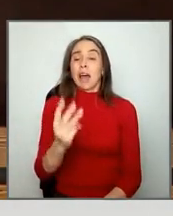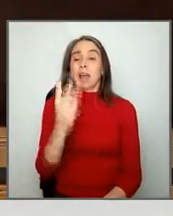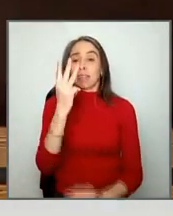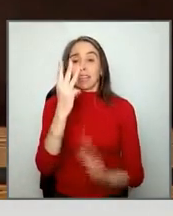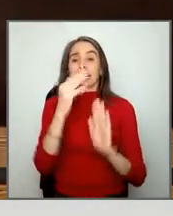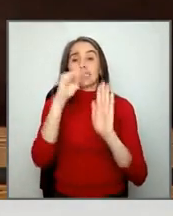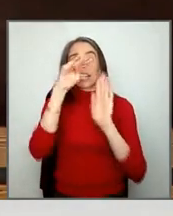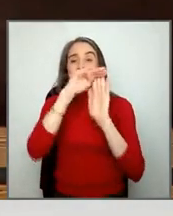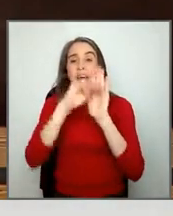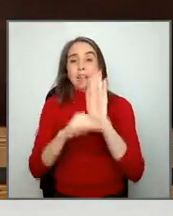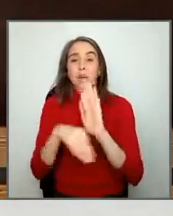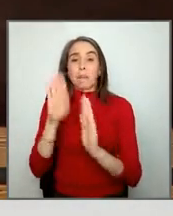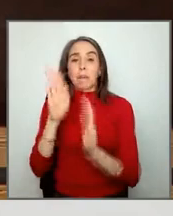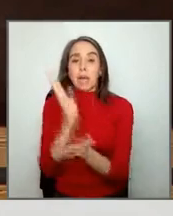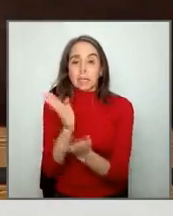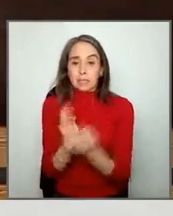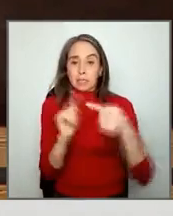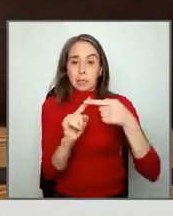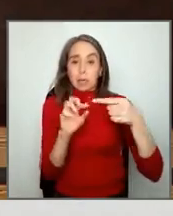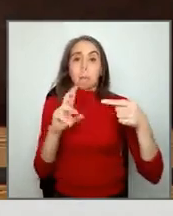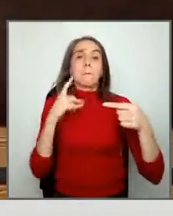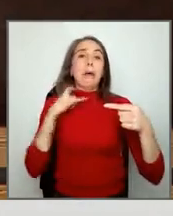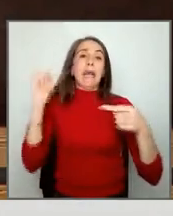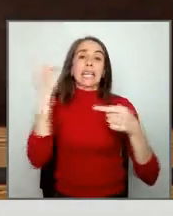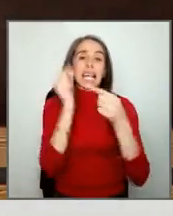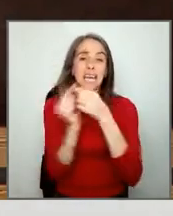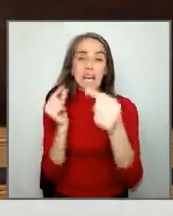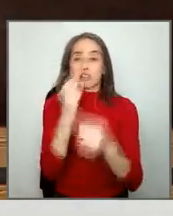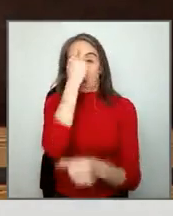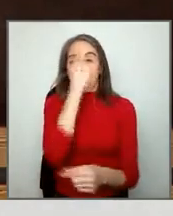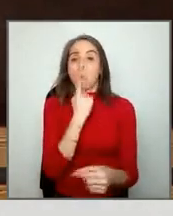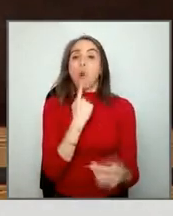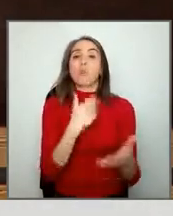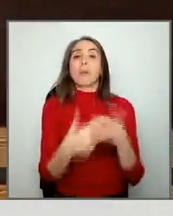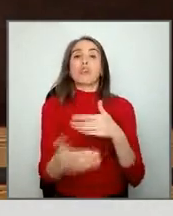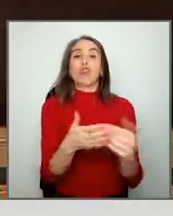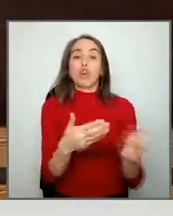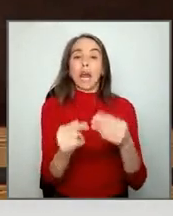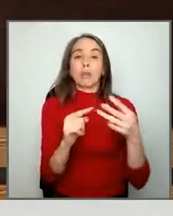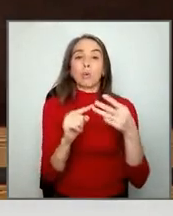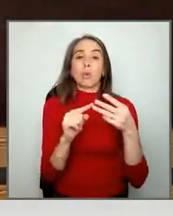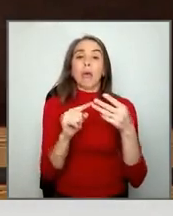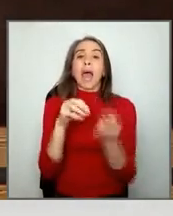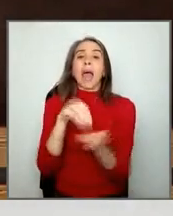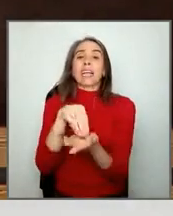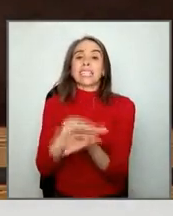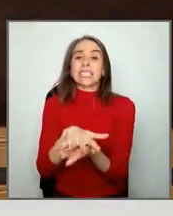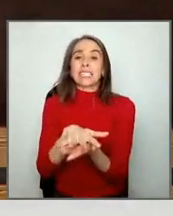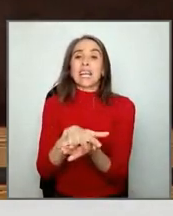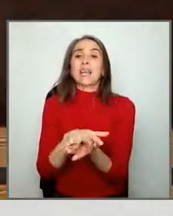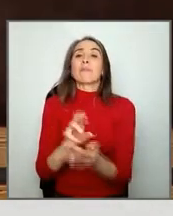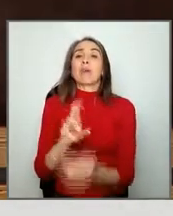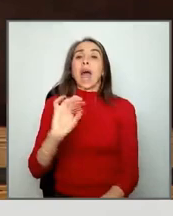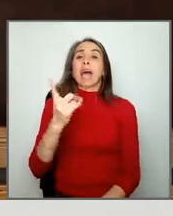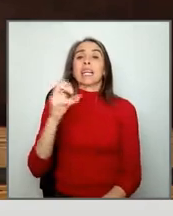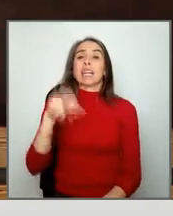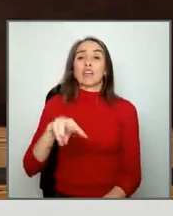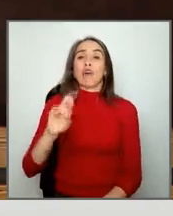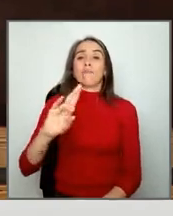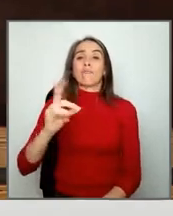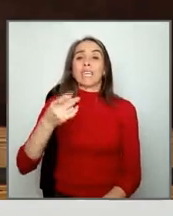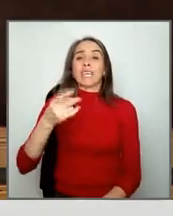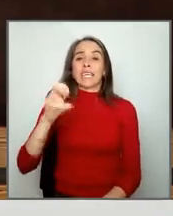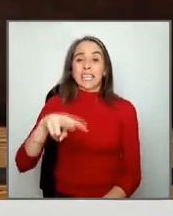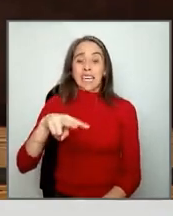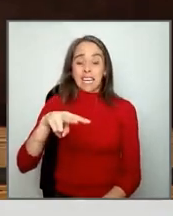los parques nacionales los monumentos naturales y la reserva de región virgen se prohíbe el otorgamiento